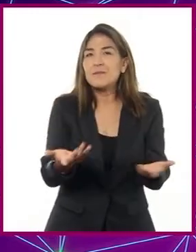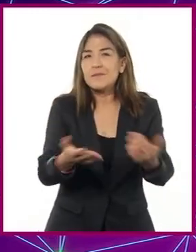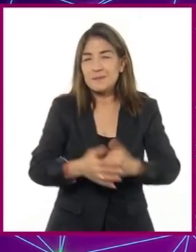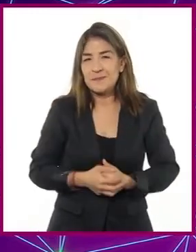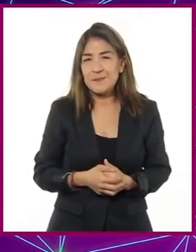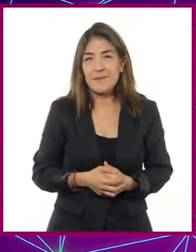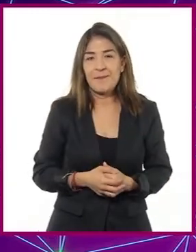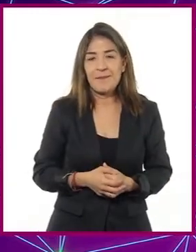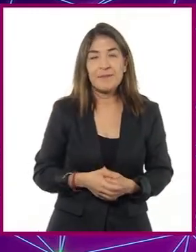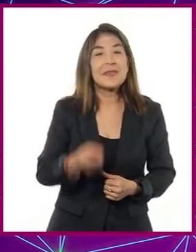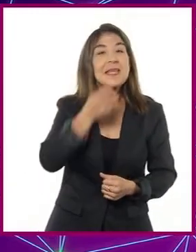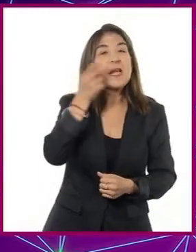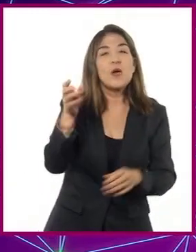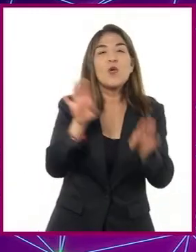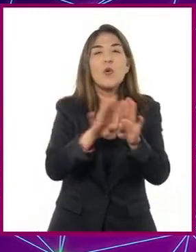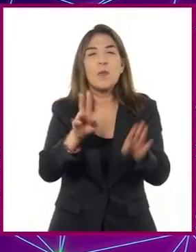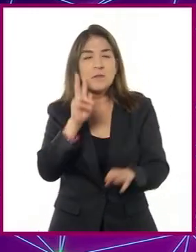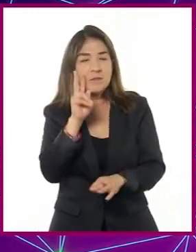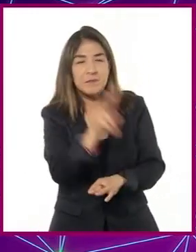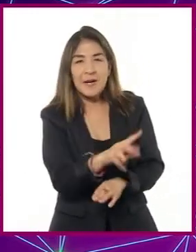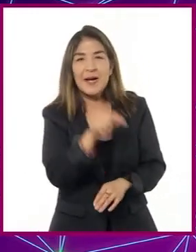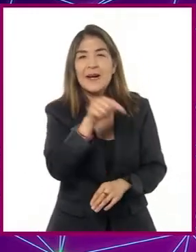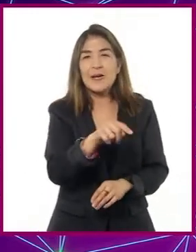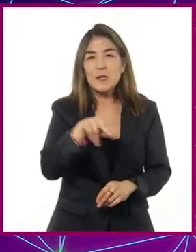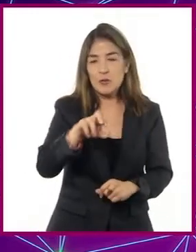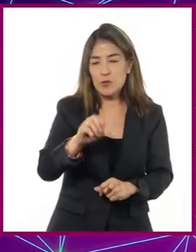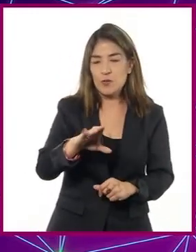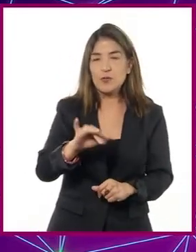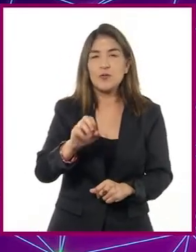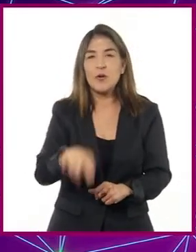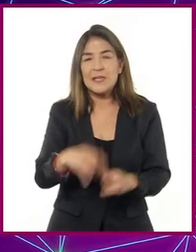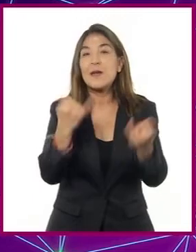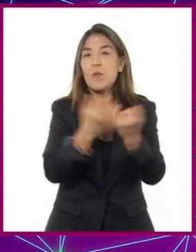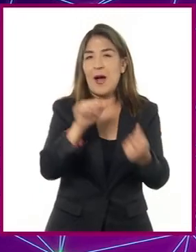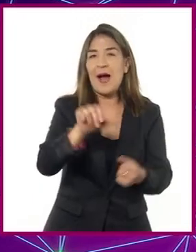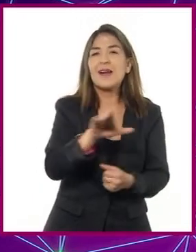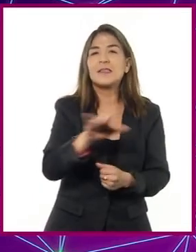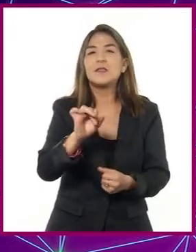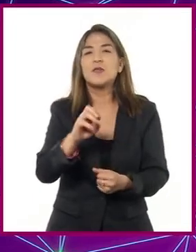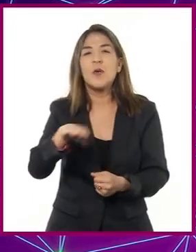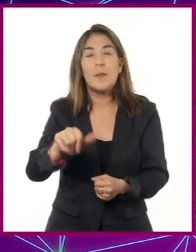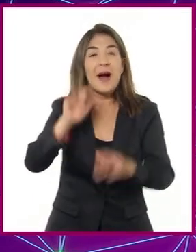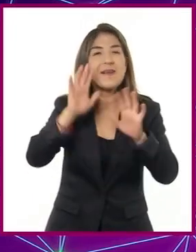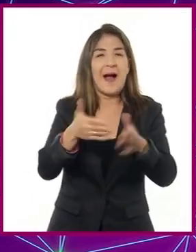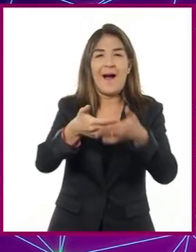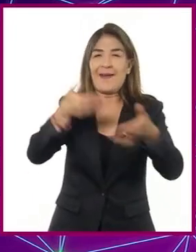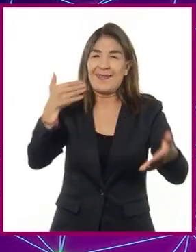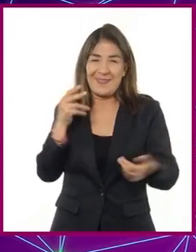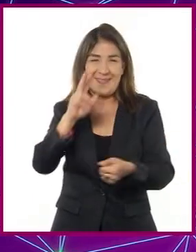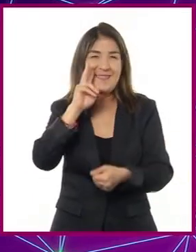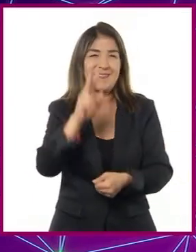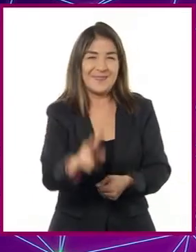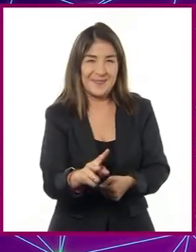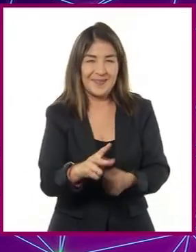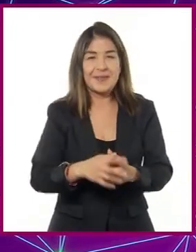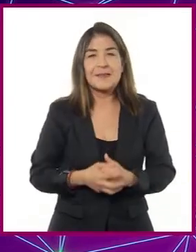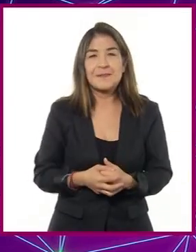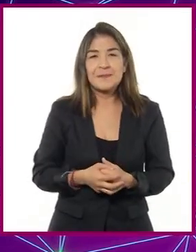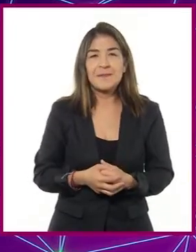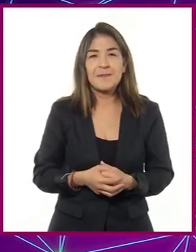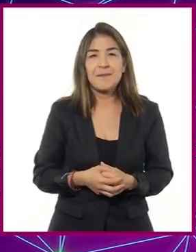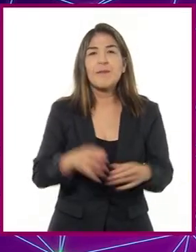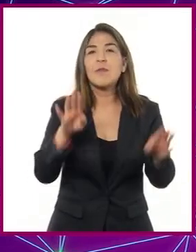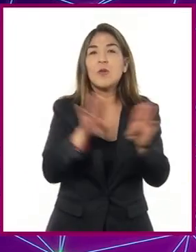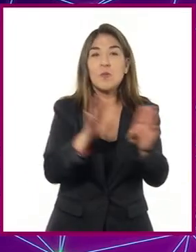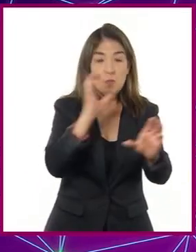Según una noción común o axioma que hemos visto anteriormente, las